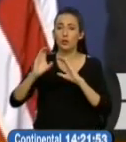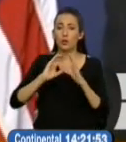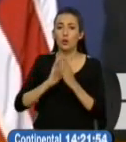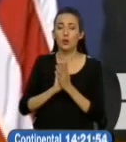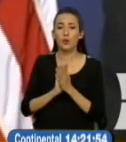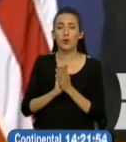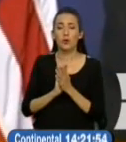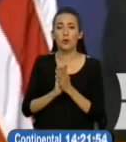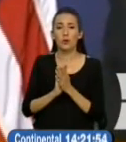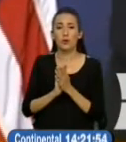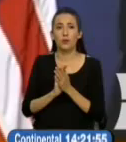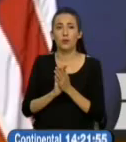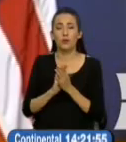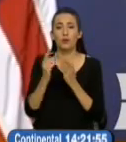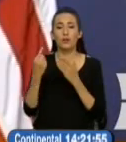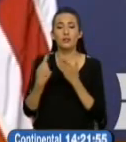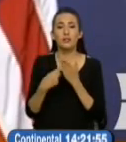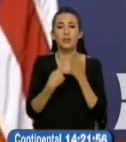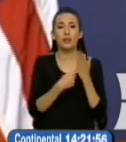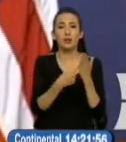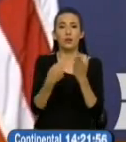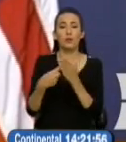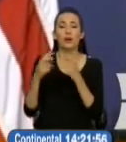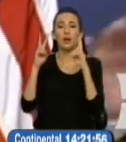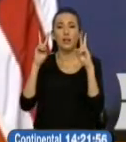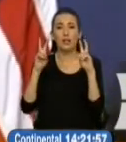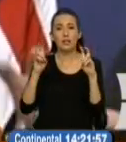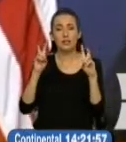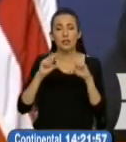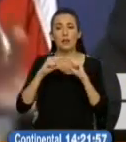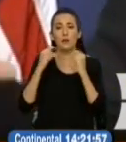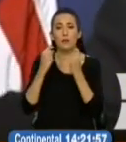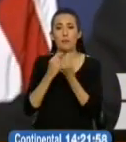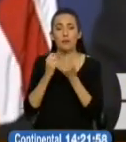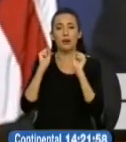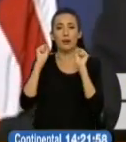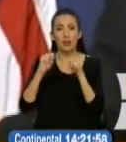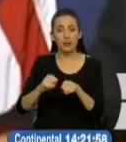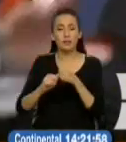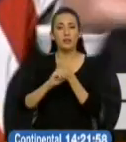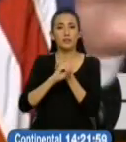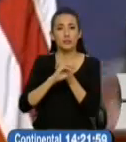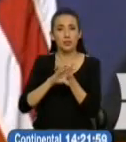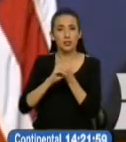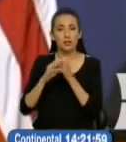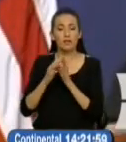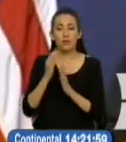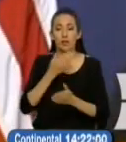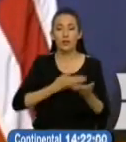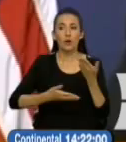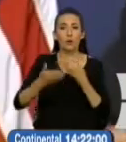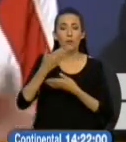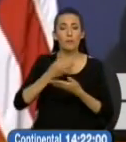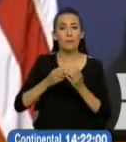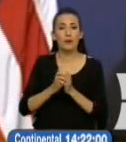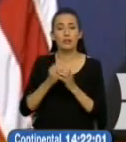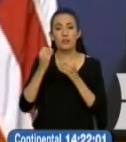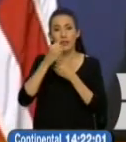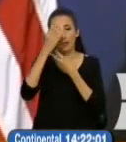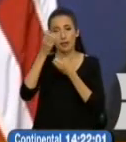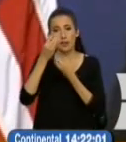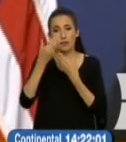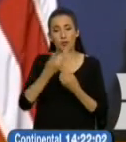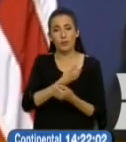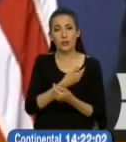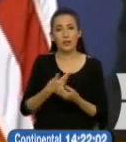canciller fue enteramente apropiado a esa conversación y es consistente con la rutina de compartir información entre el presidente